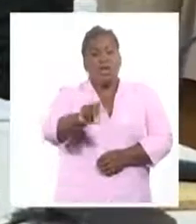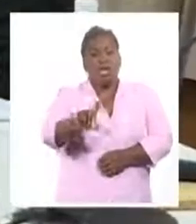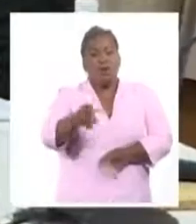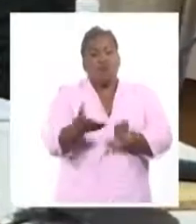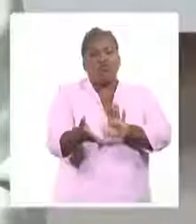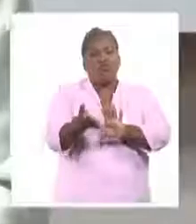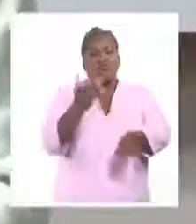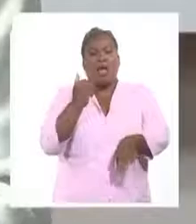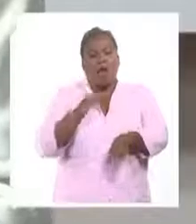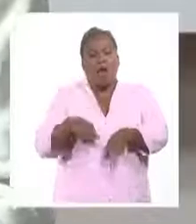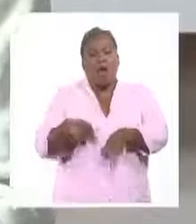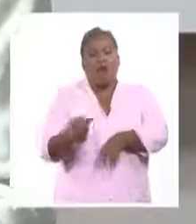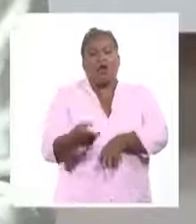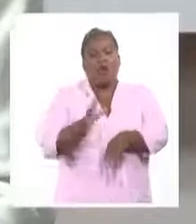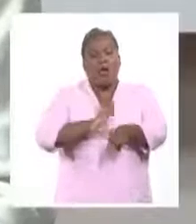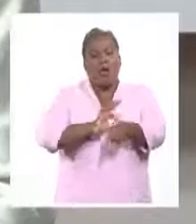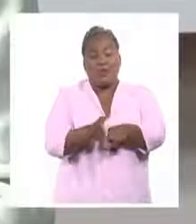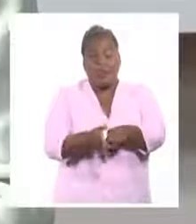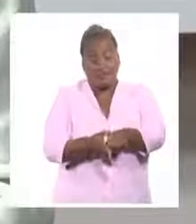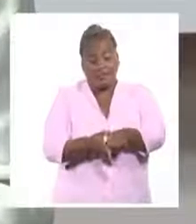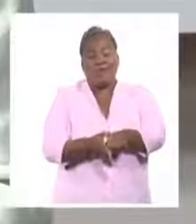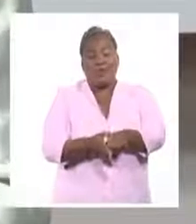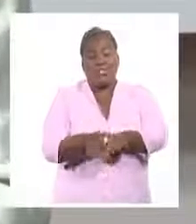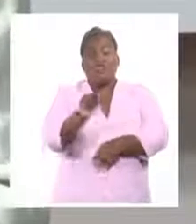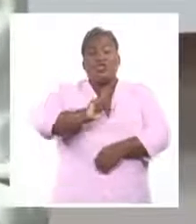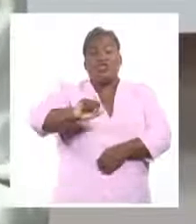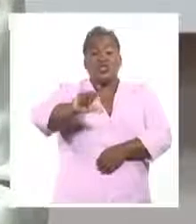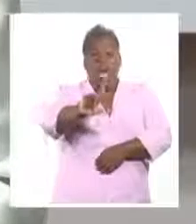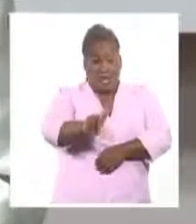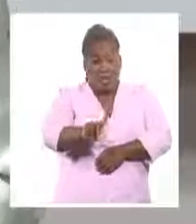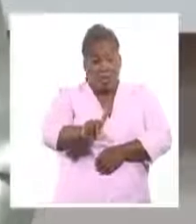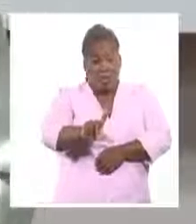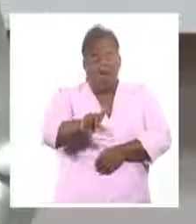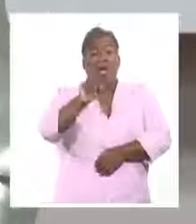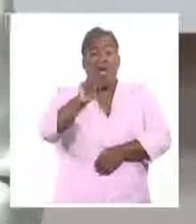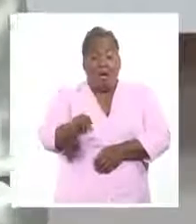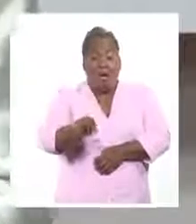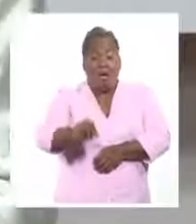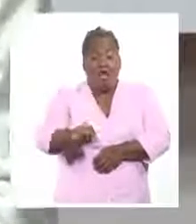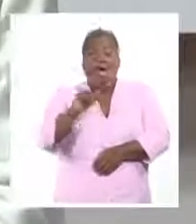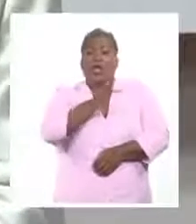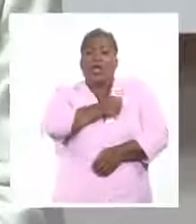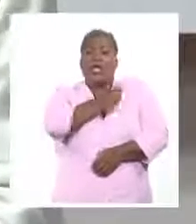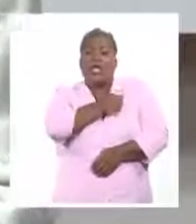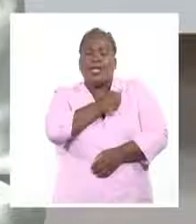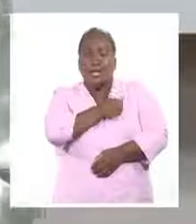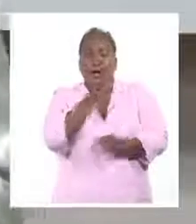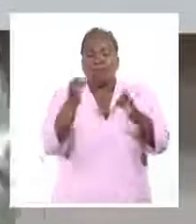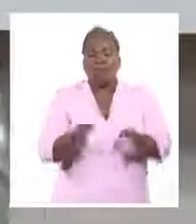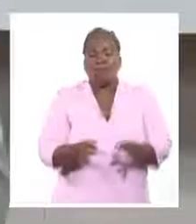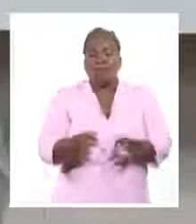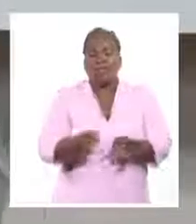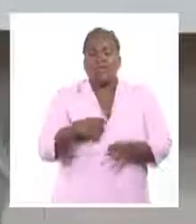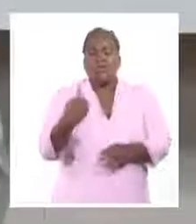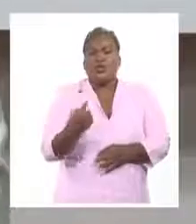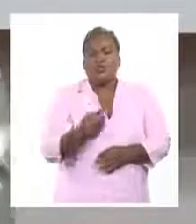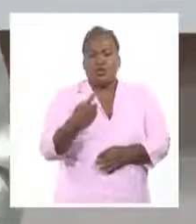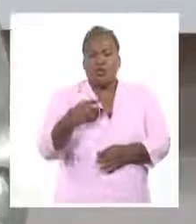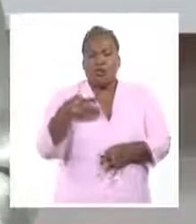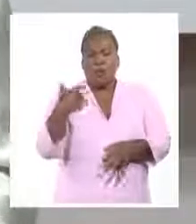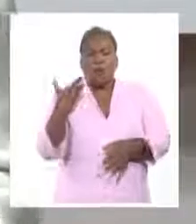salvó ante la pandemia. El socialismo venció el intento de golpe vandálico y lo que realmente nosotros vamos a